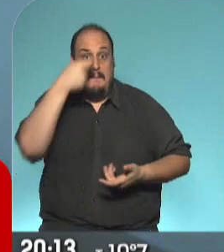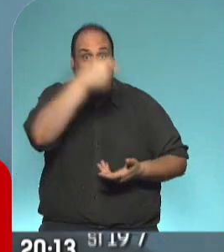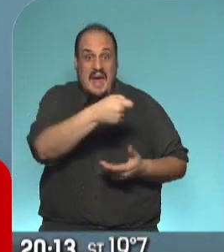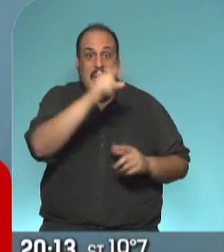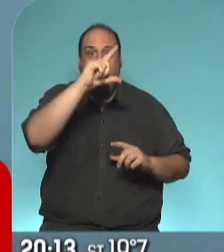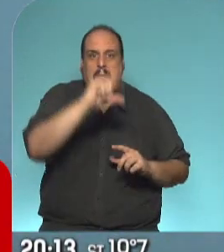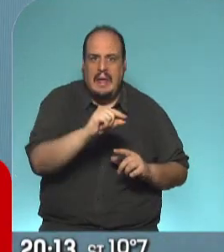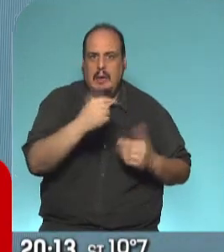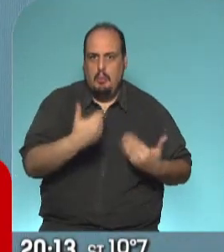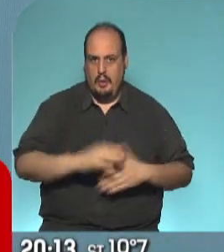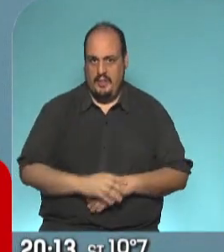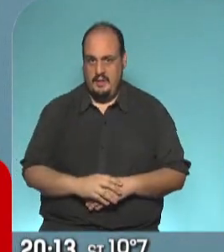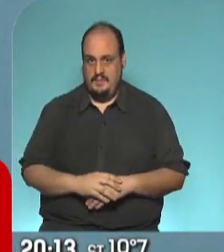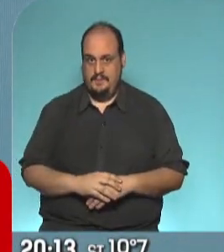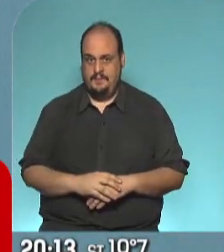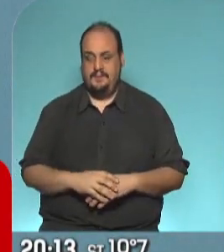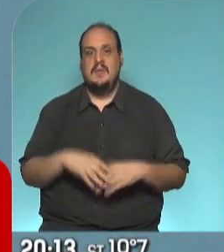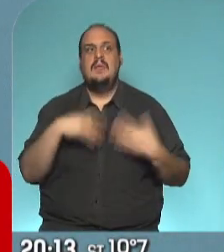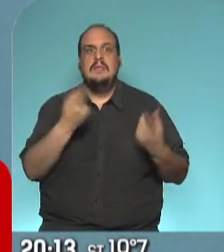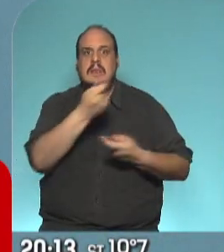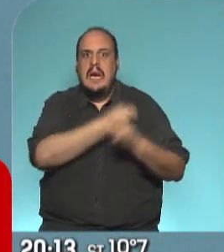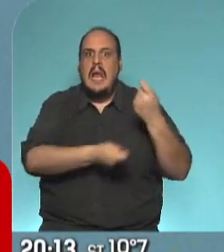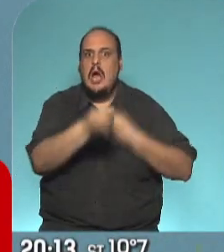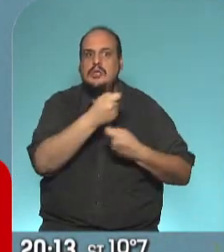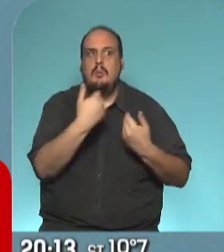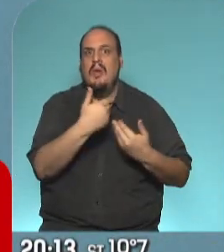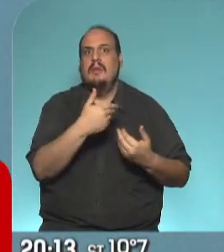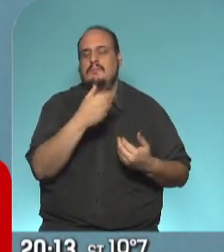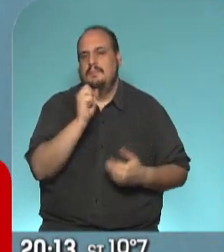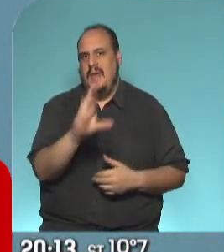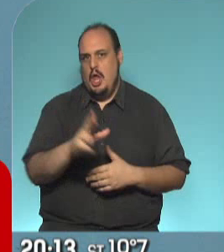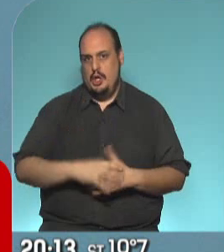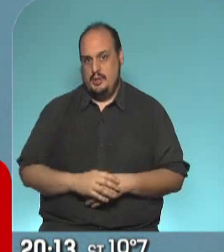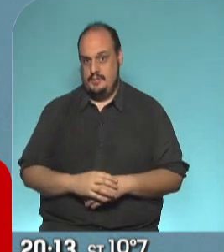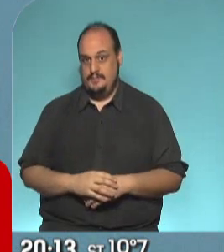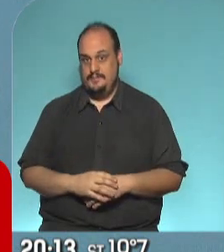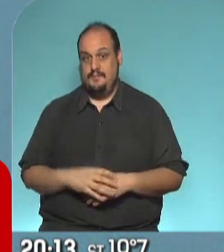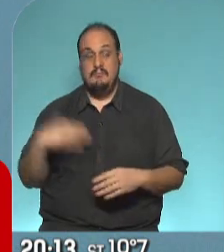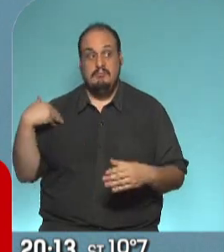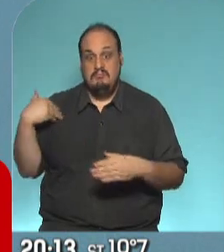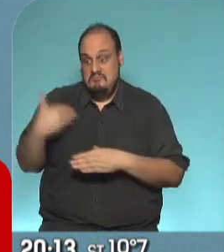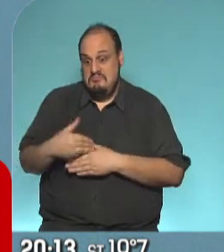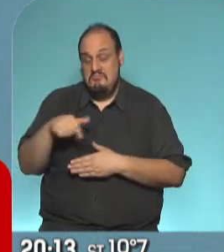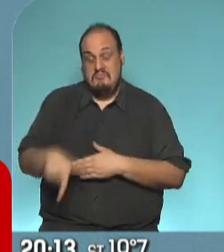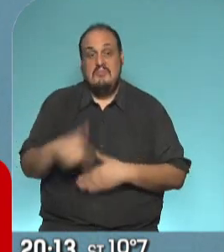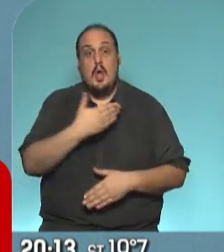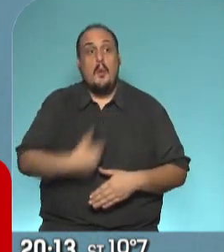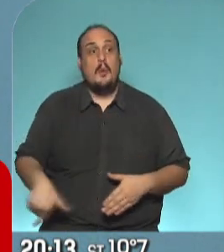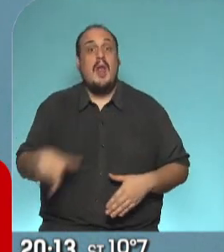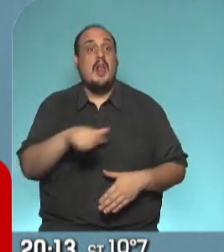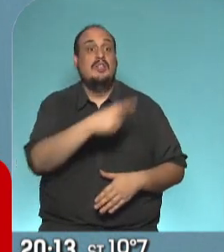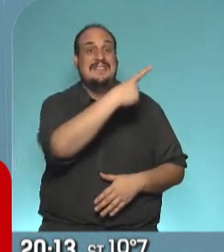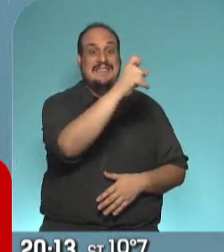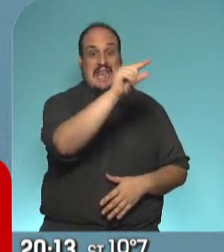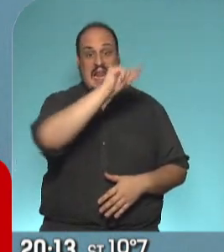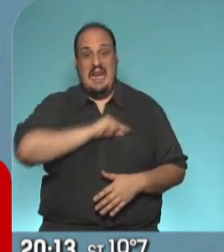ser menos todavía y las negociaciones podrían salir peor. Digamos, hasta ahora el gobierno ofrece $53,5